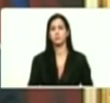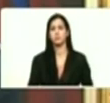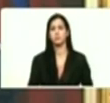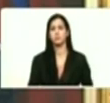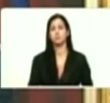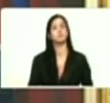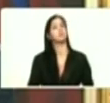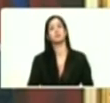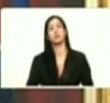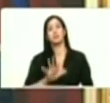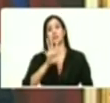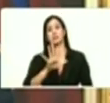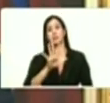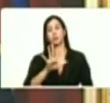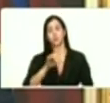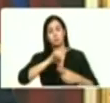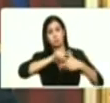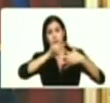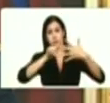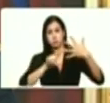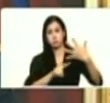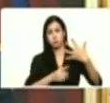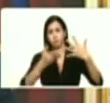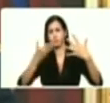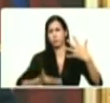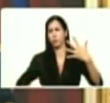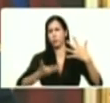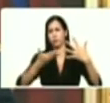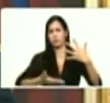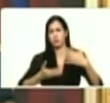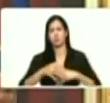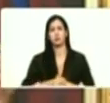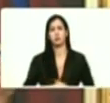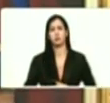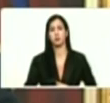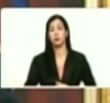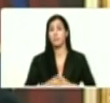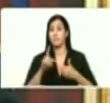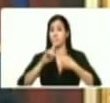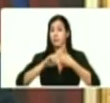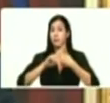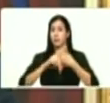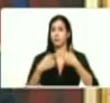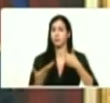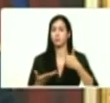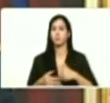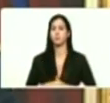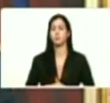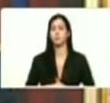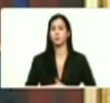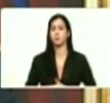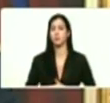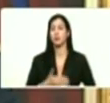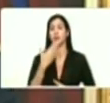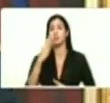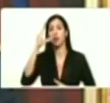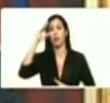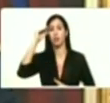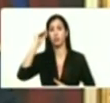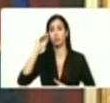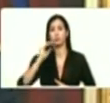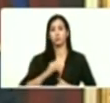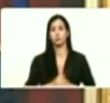con cinco componentes vitales el primero de todos que gracias a Dios